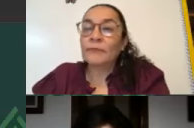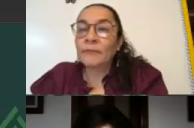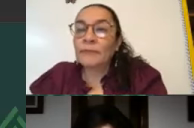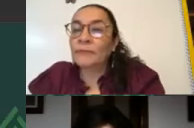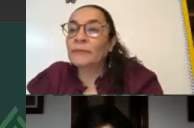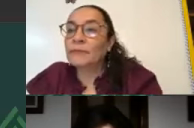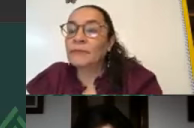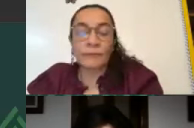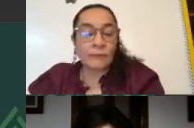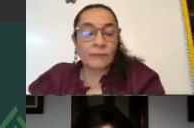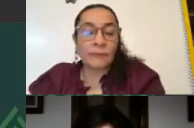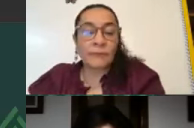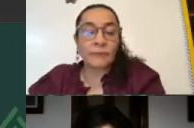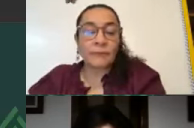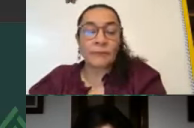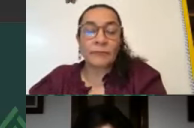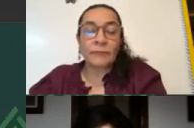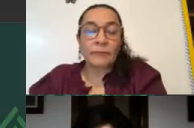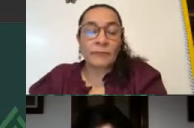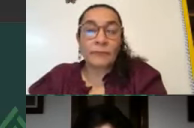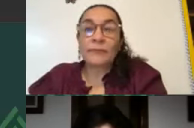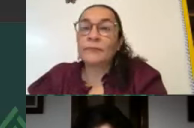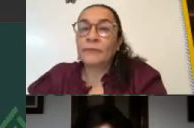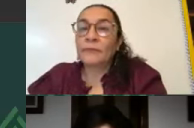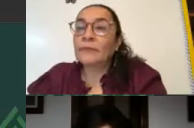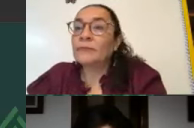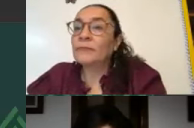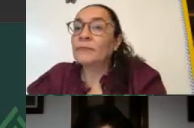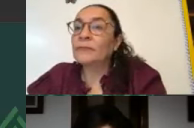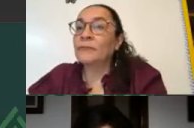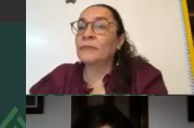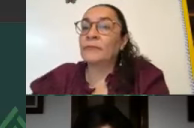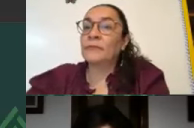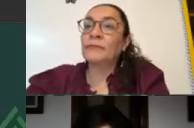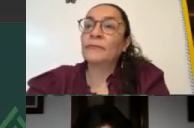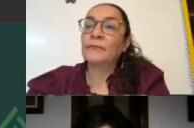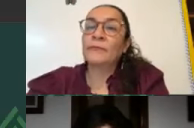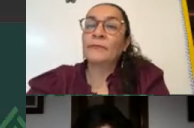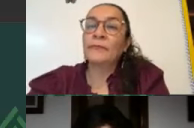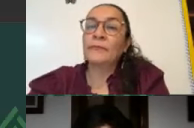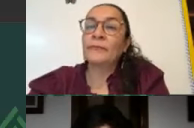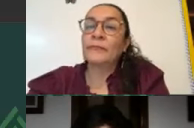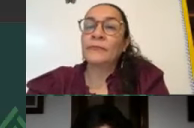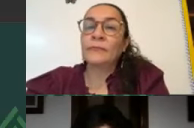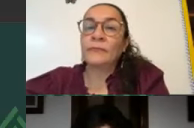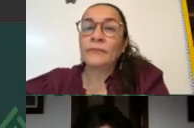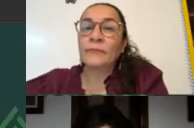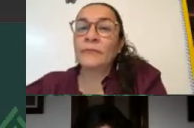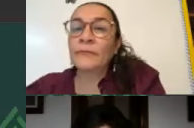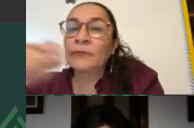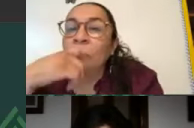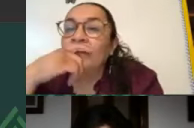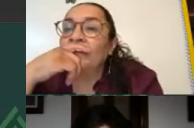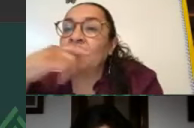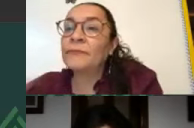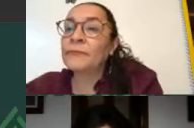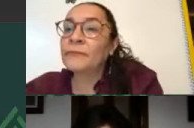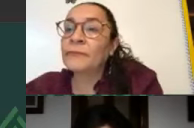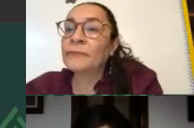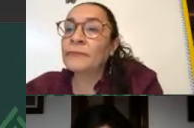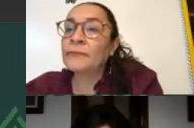que la celebración de las audiencias y las mesas de trabajo se lleven a distancia, aprovechando los